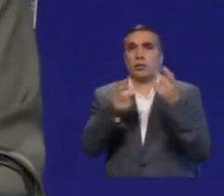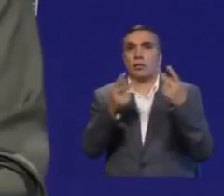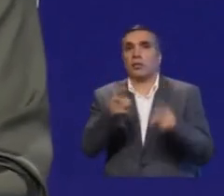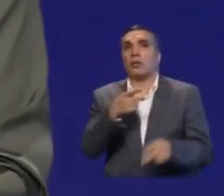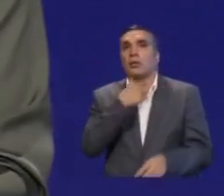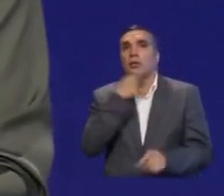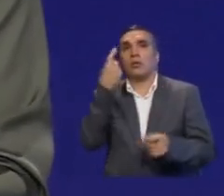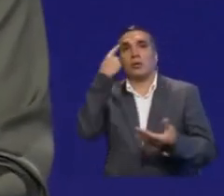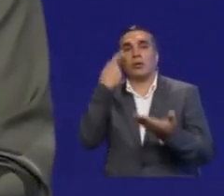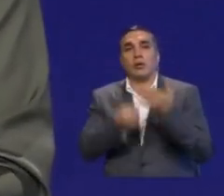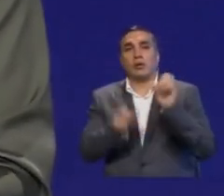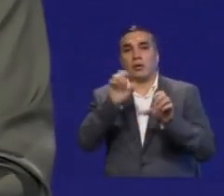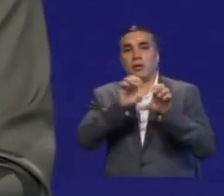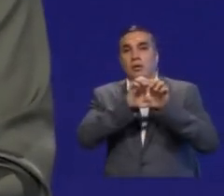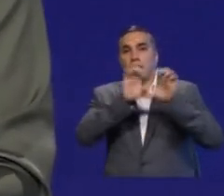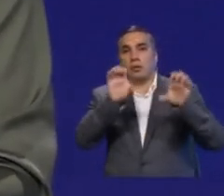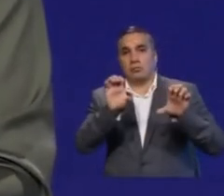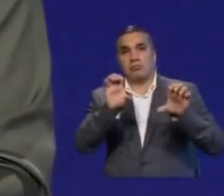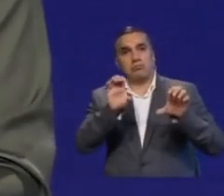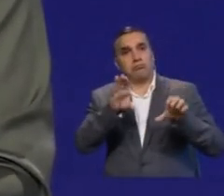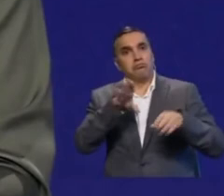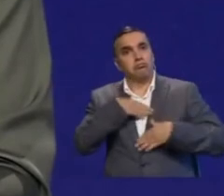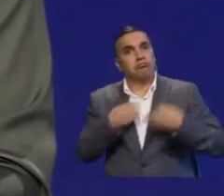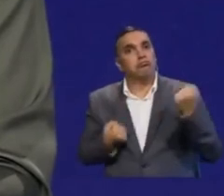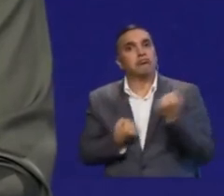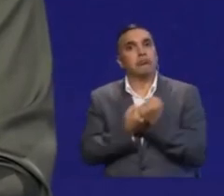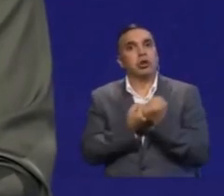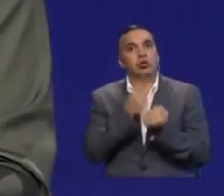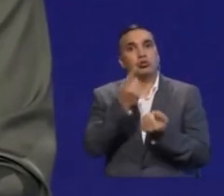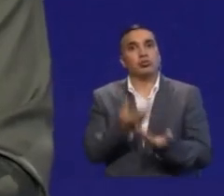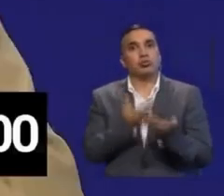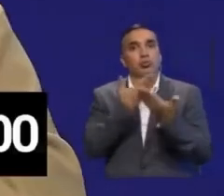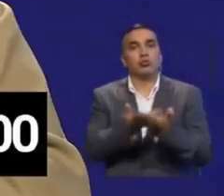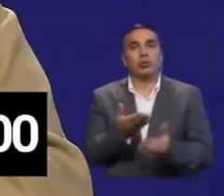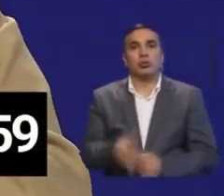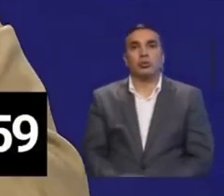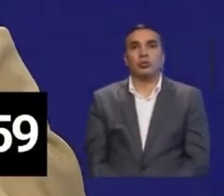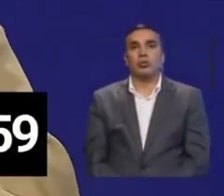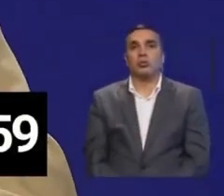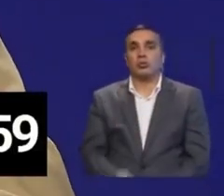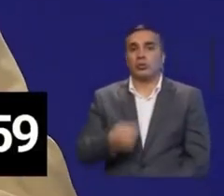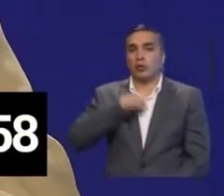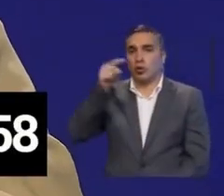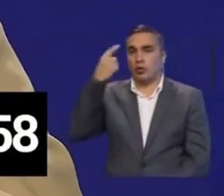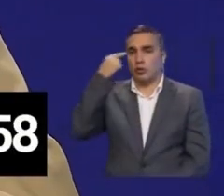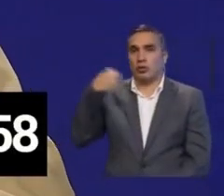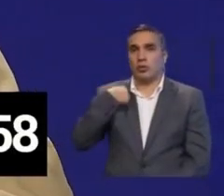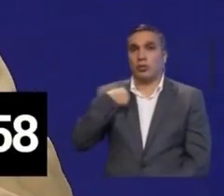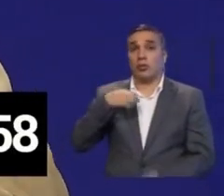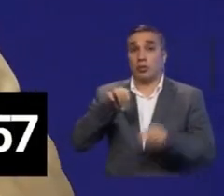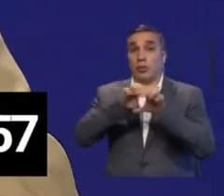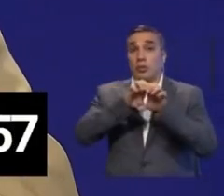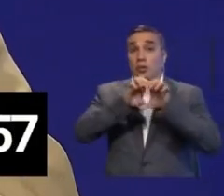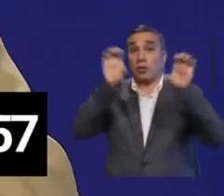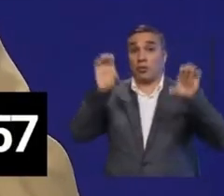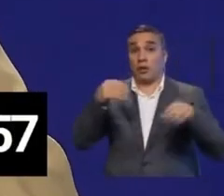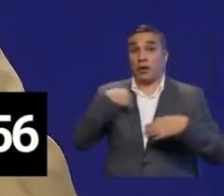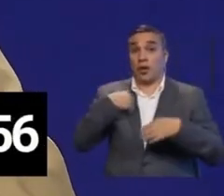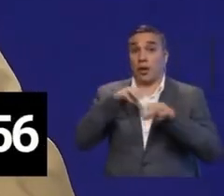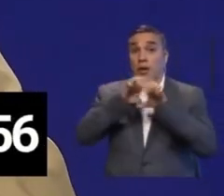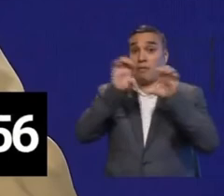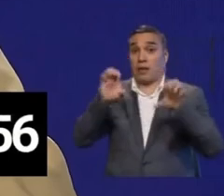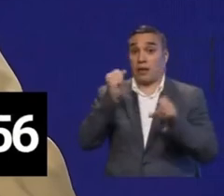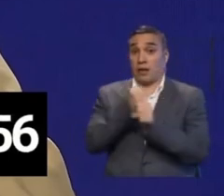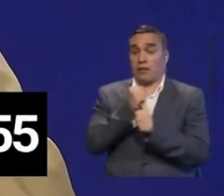que los empresarios se sumen a esta propuesta que usted hace. En mi gobierno, los empresarios tomarán una